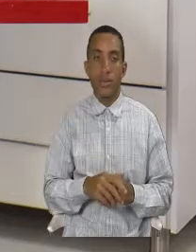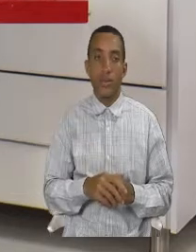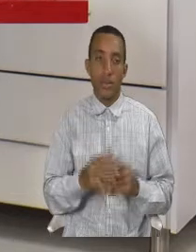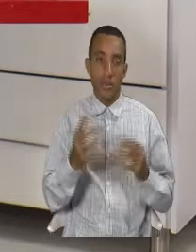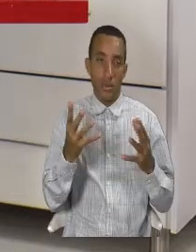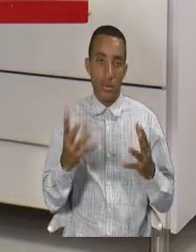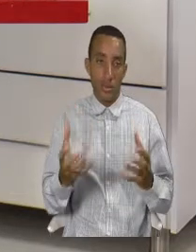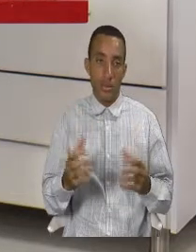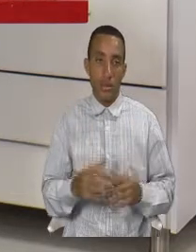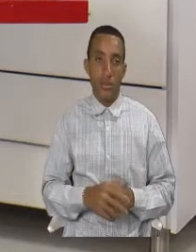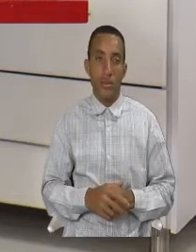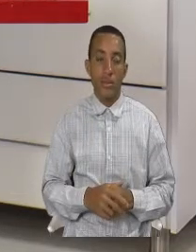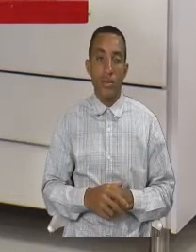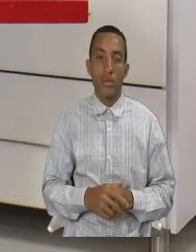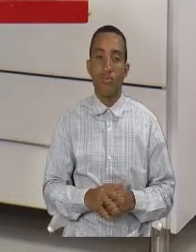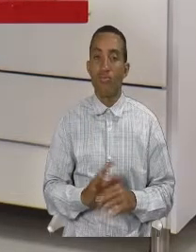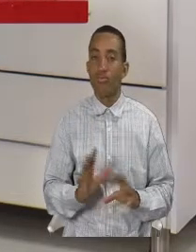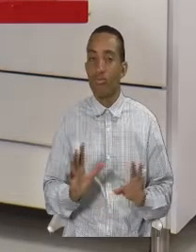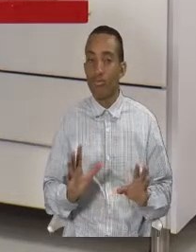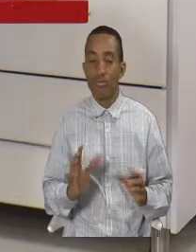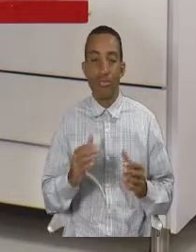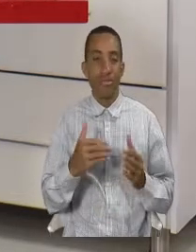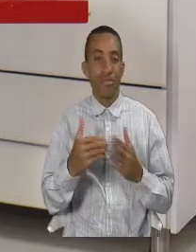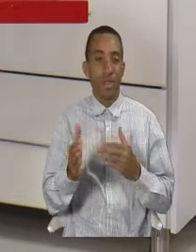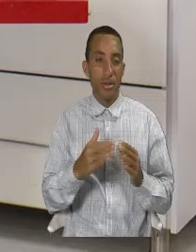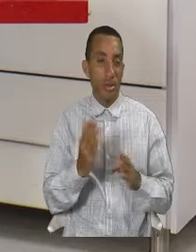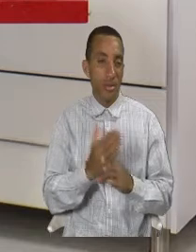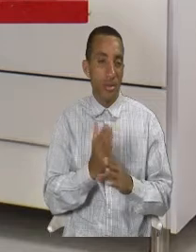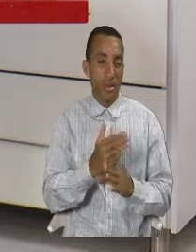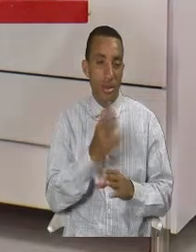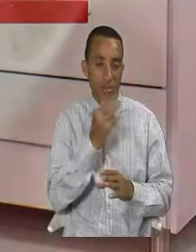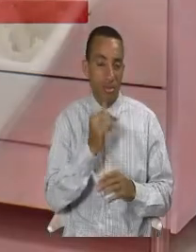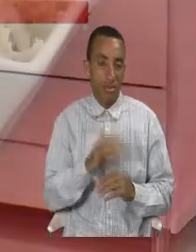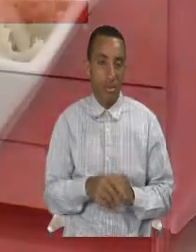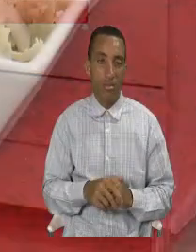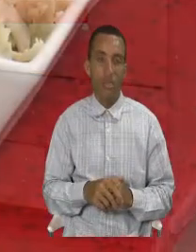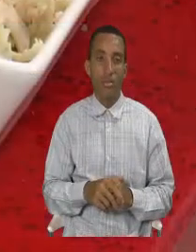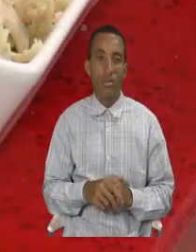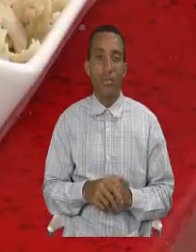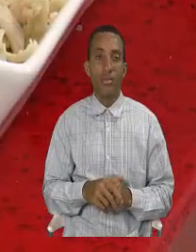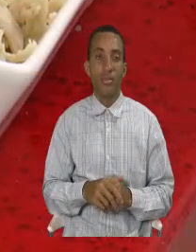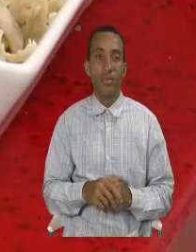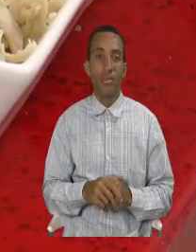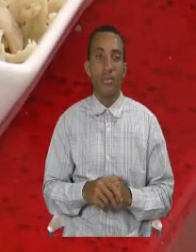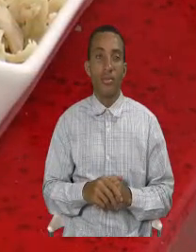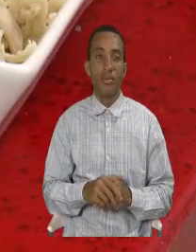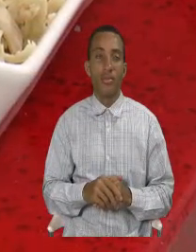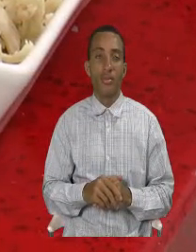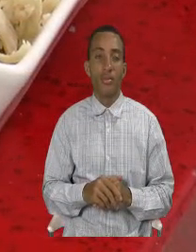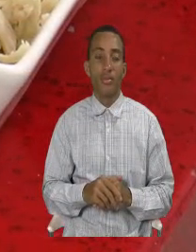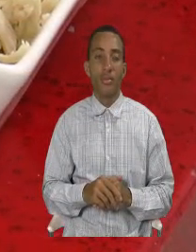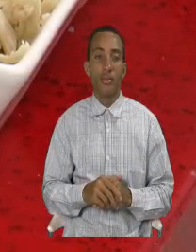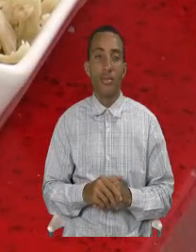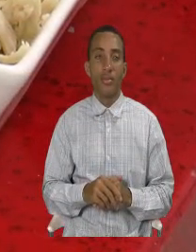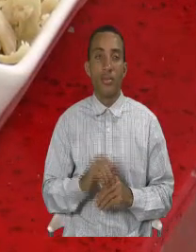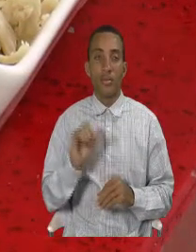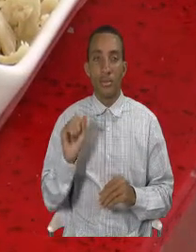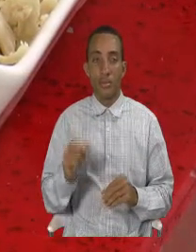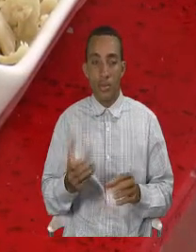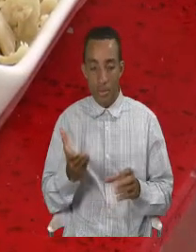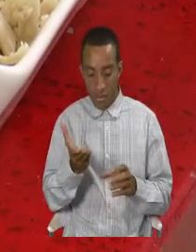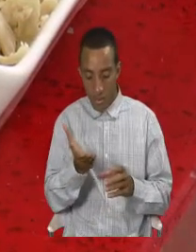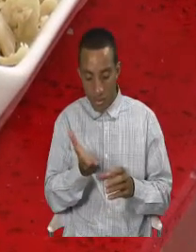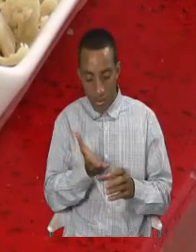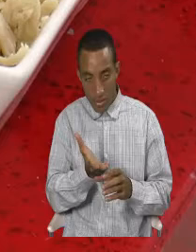ustedes crudos, no hay ningún problema. Acá vamos a quitarle la tapita al otro y hacer también